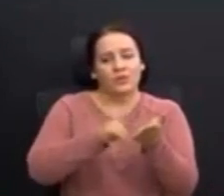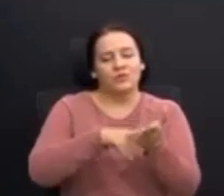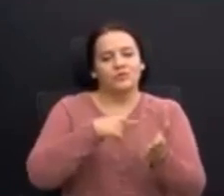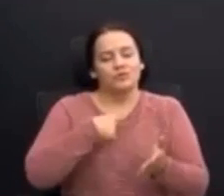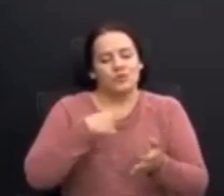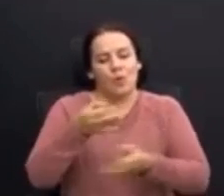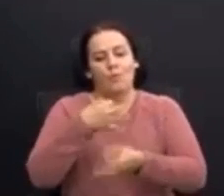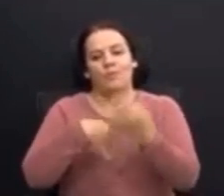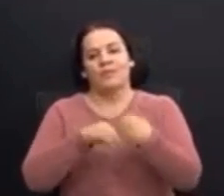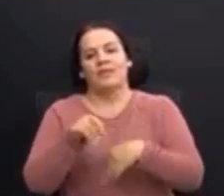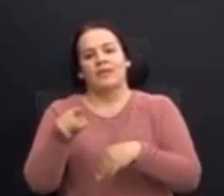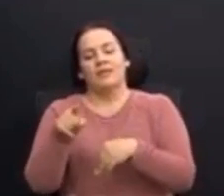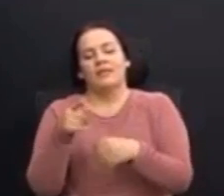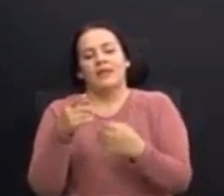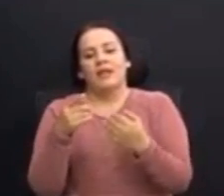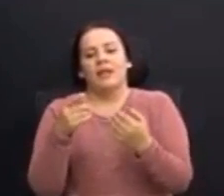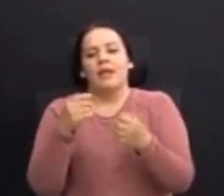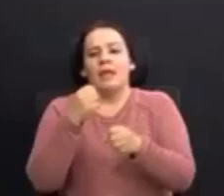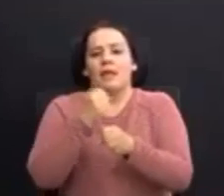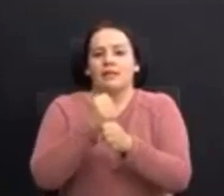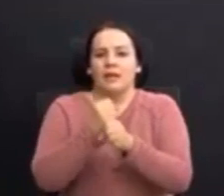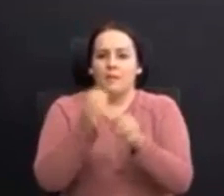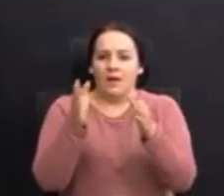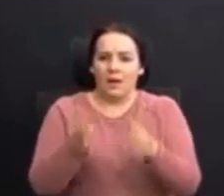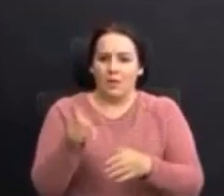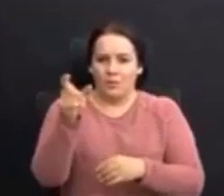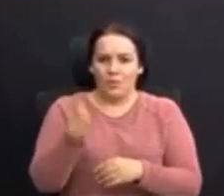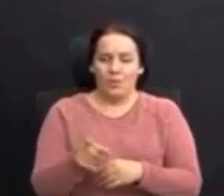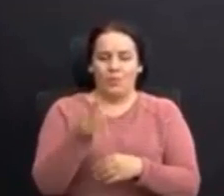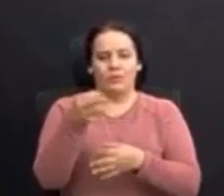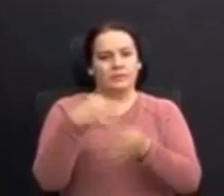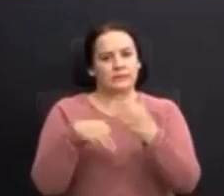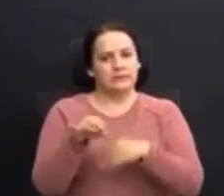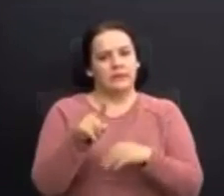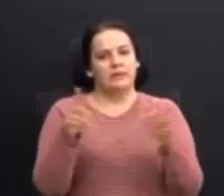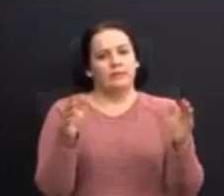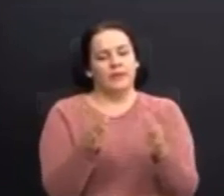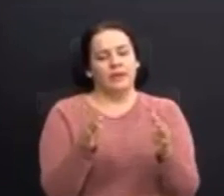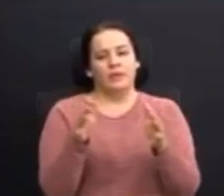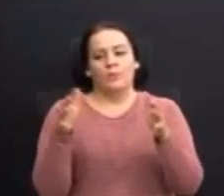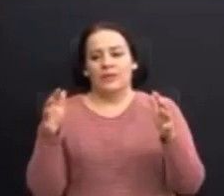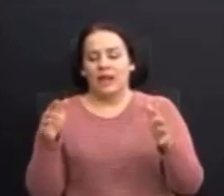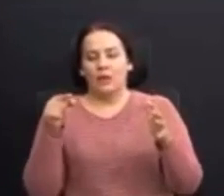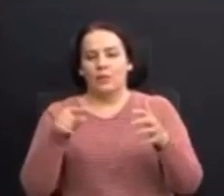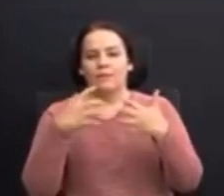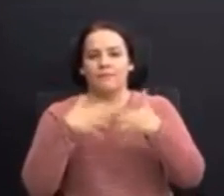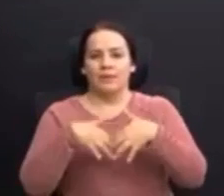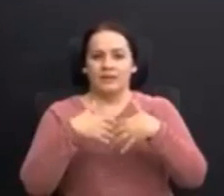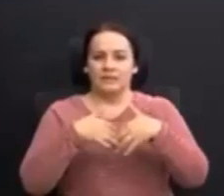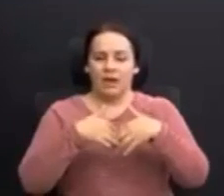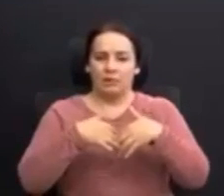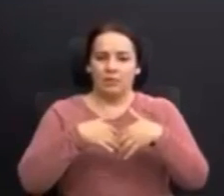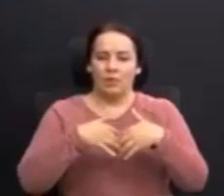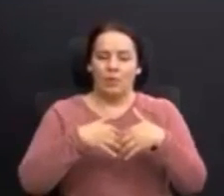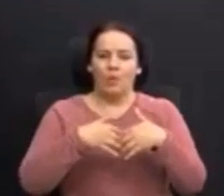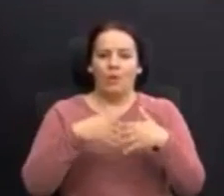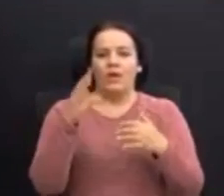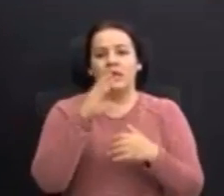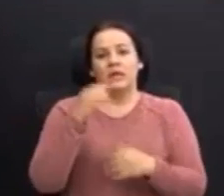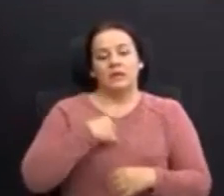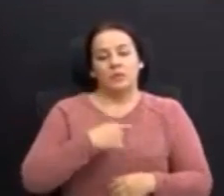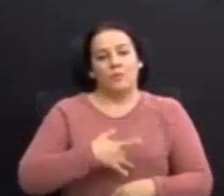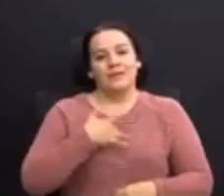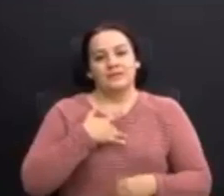del empleado y me pongo también en los zapatos del pequeño y mediano empresario. Y me